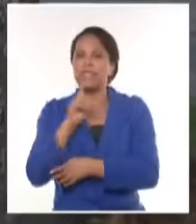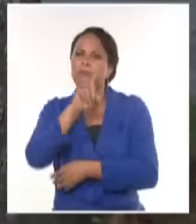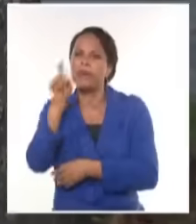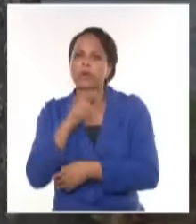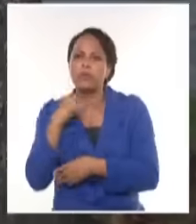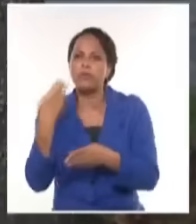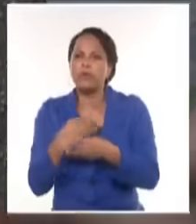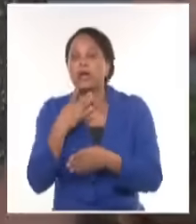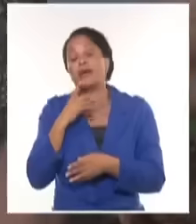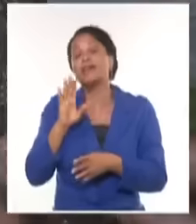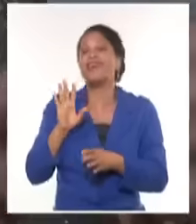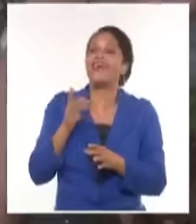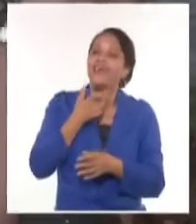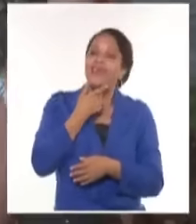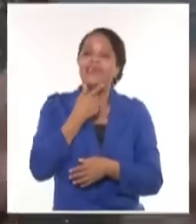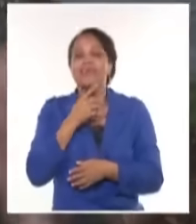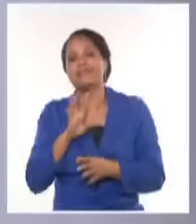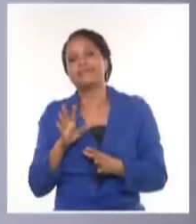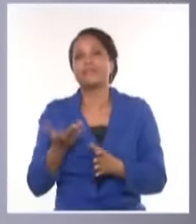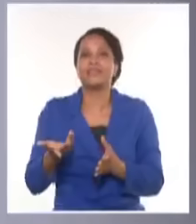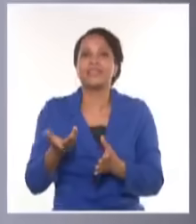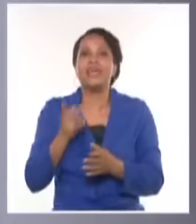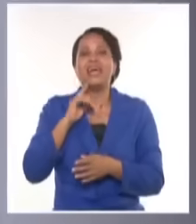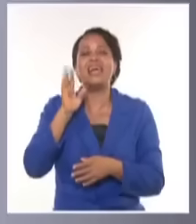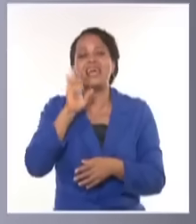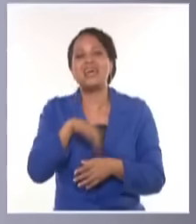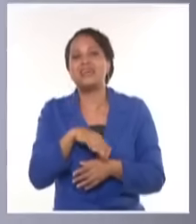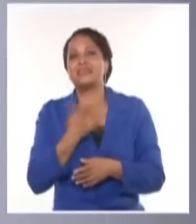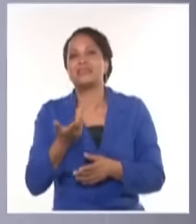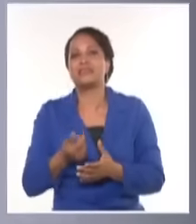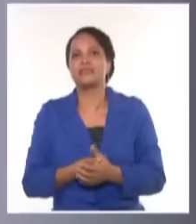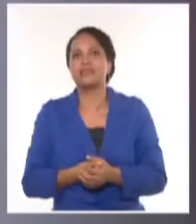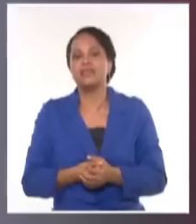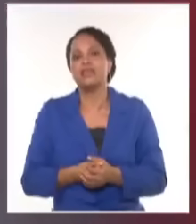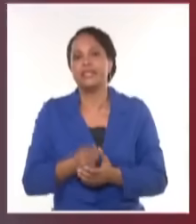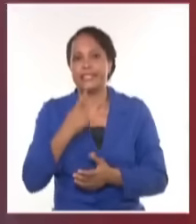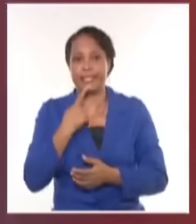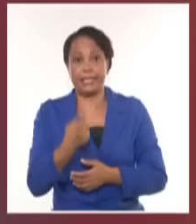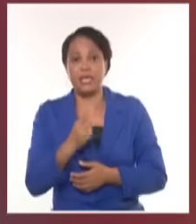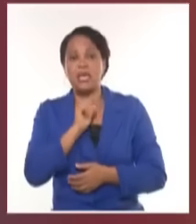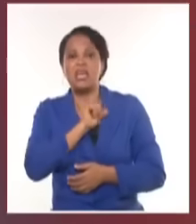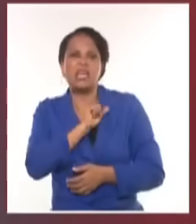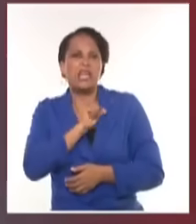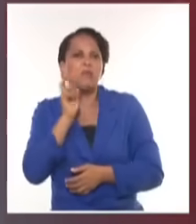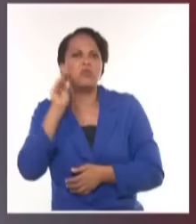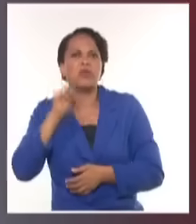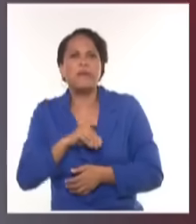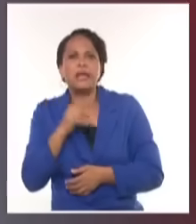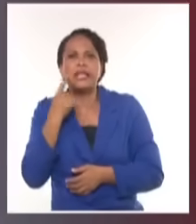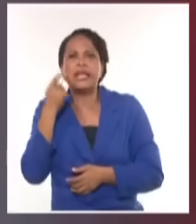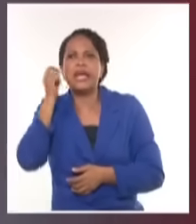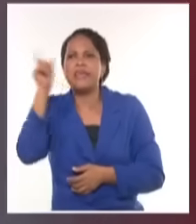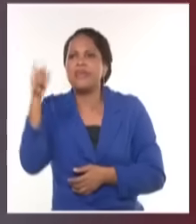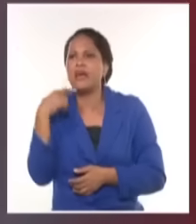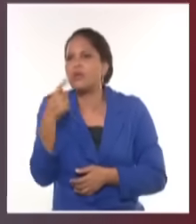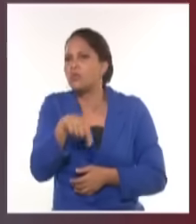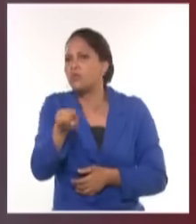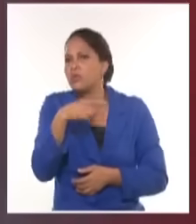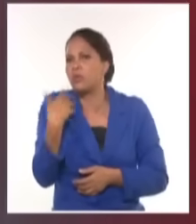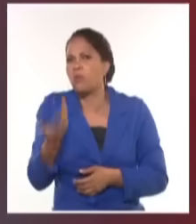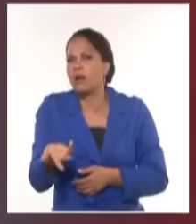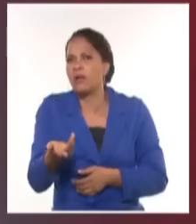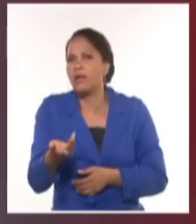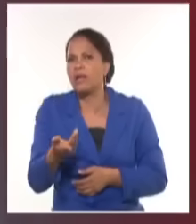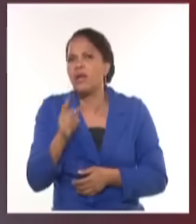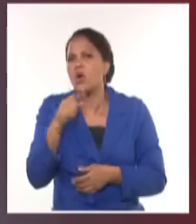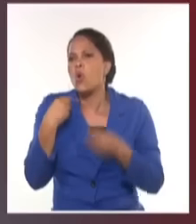bloqueo enseguida, ya lo vi. Lo que queríamos saber es cuáles son las ideas de ustedes, cuándo ustedes